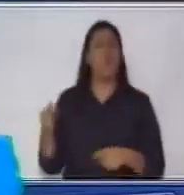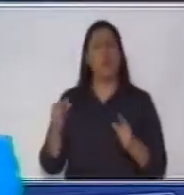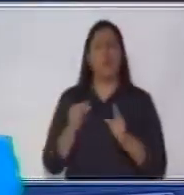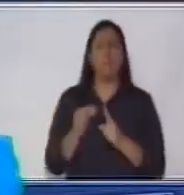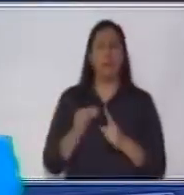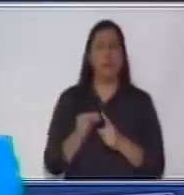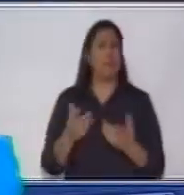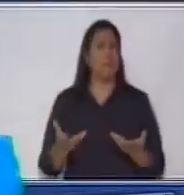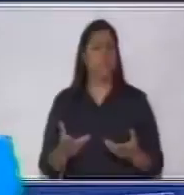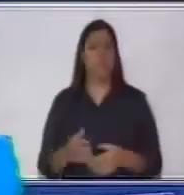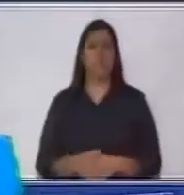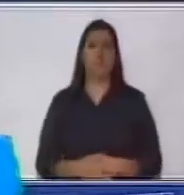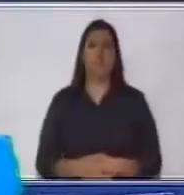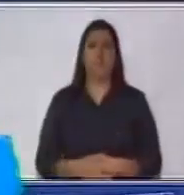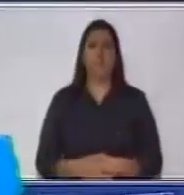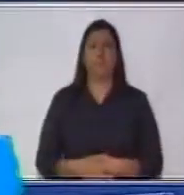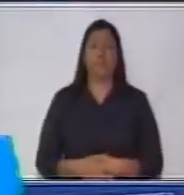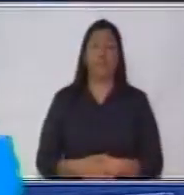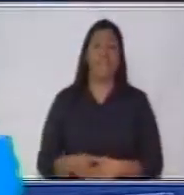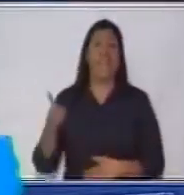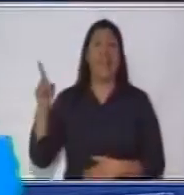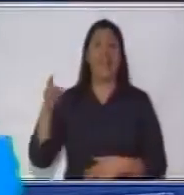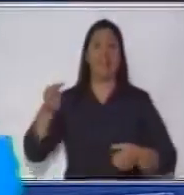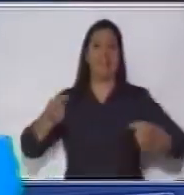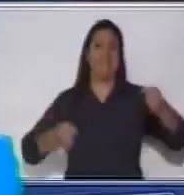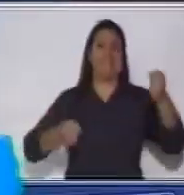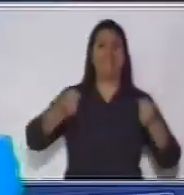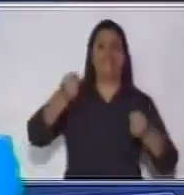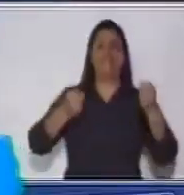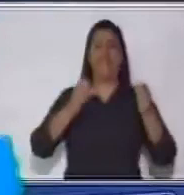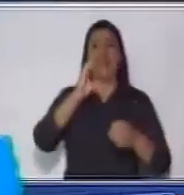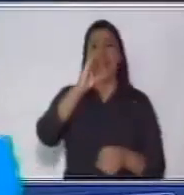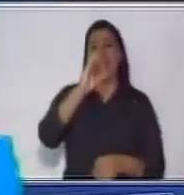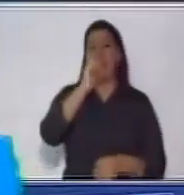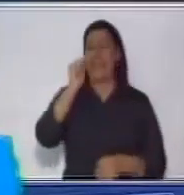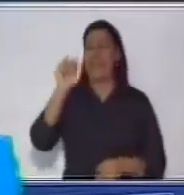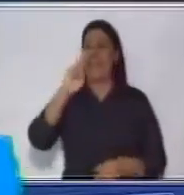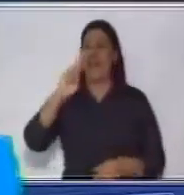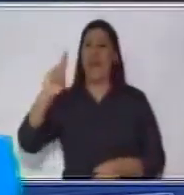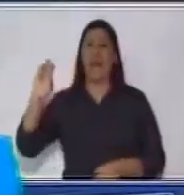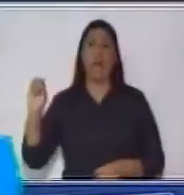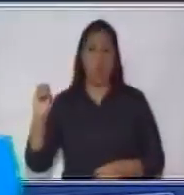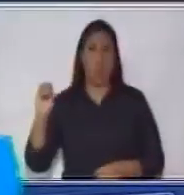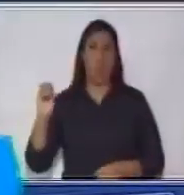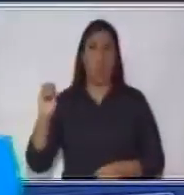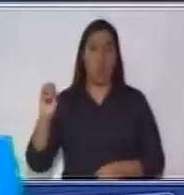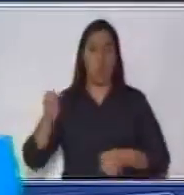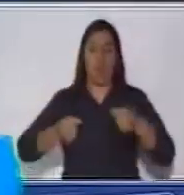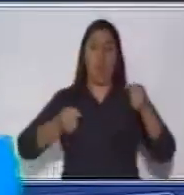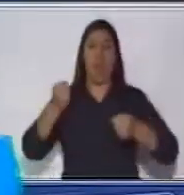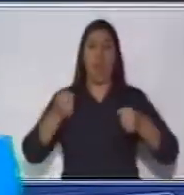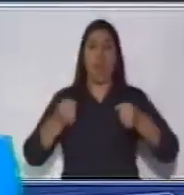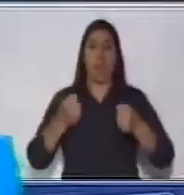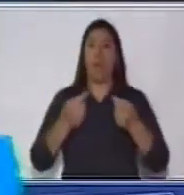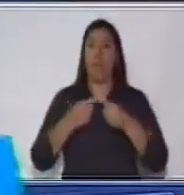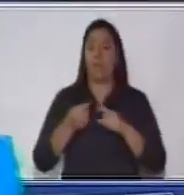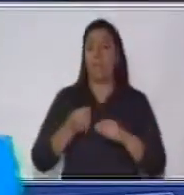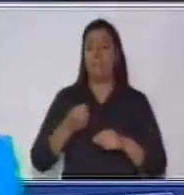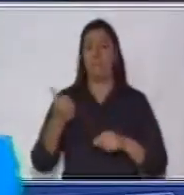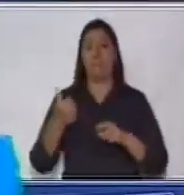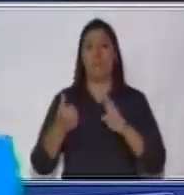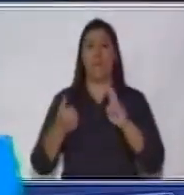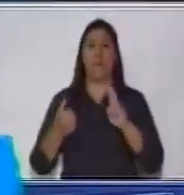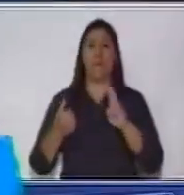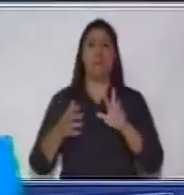Muy bien, es un carro. Si le eliminamos una R, ¿cómo suena? Carro. Y ya